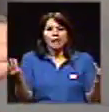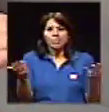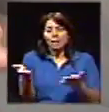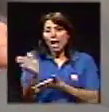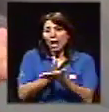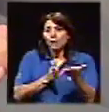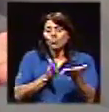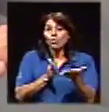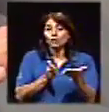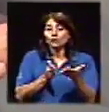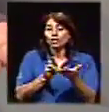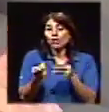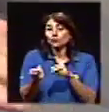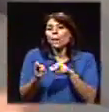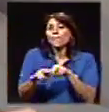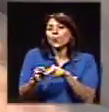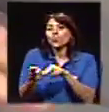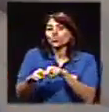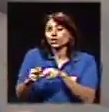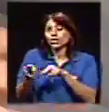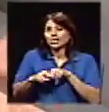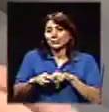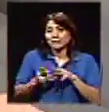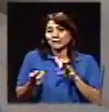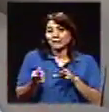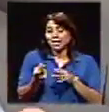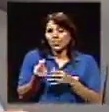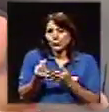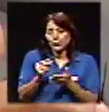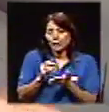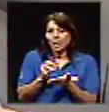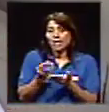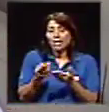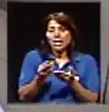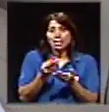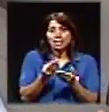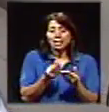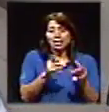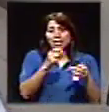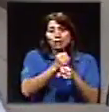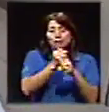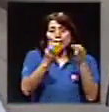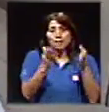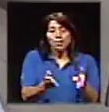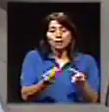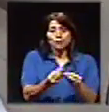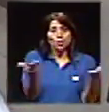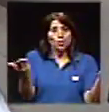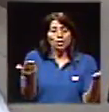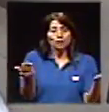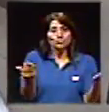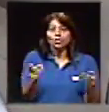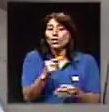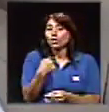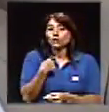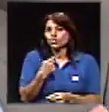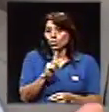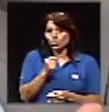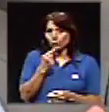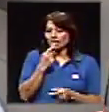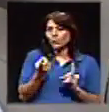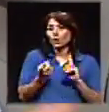algunos de los pluses que reciben anualidades y otras cosas en el sector público. Digo, yo no estoy diciendo cuál es mi